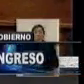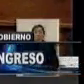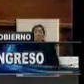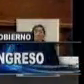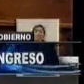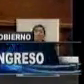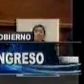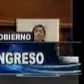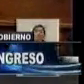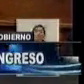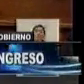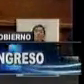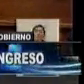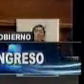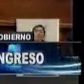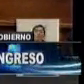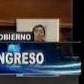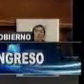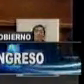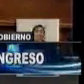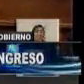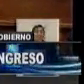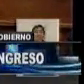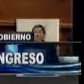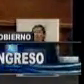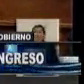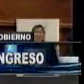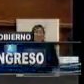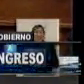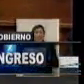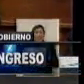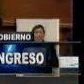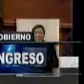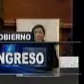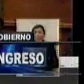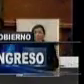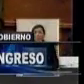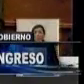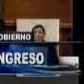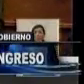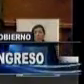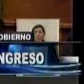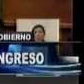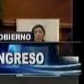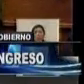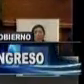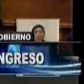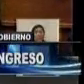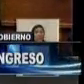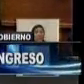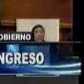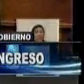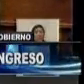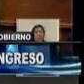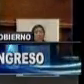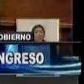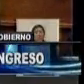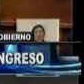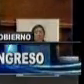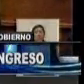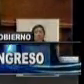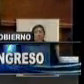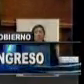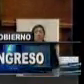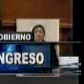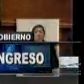generará inclusión social. Pero hoy no solo tenemos a Lara en estado de emergencia, con una gran tarea pendiente, también está el Valle de Río